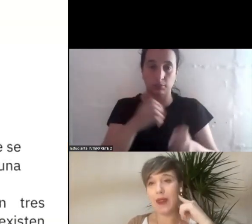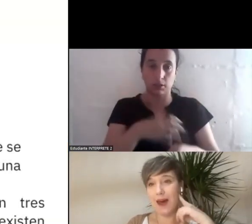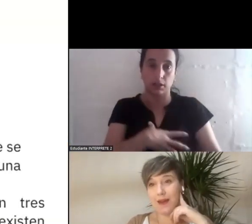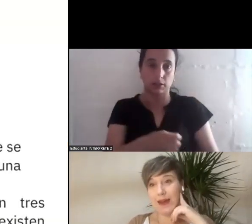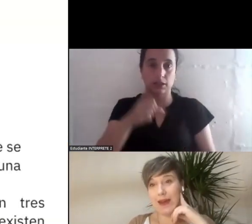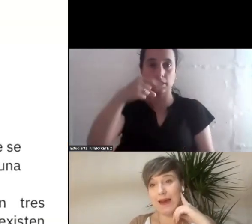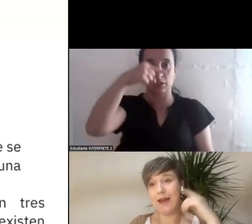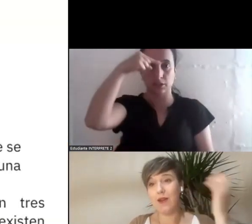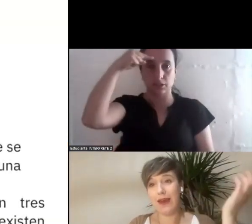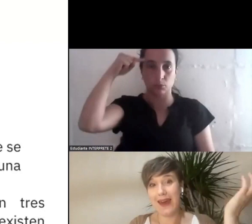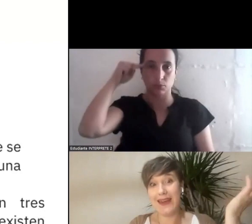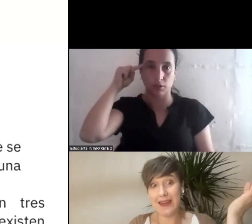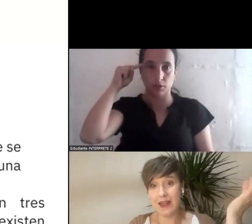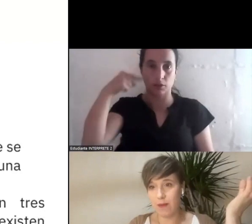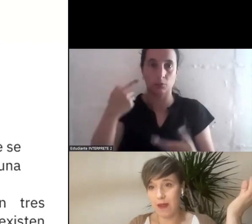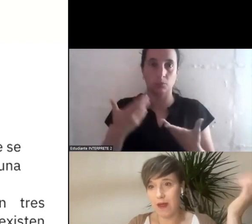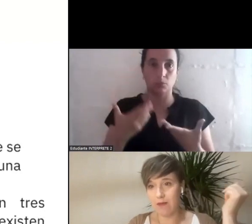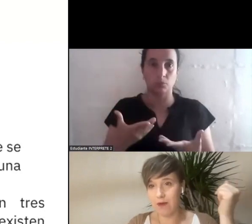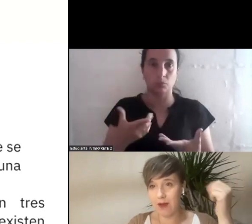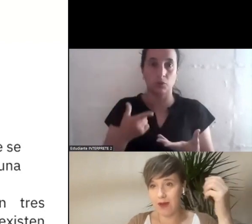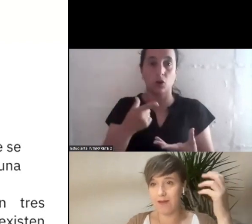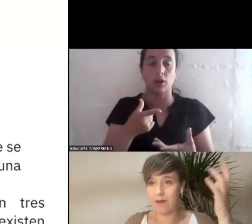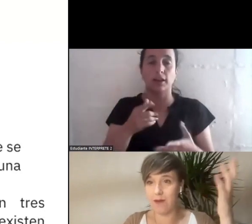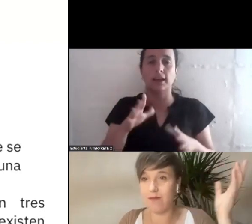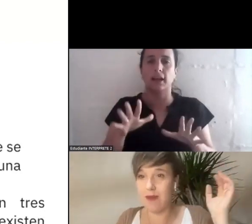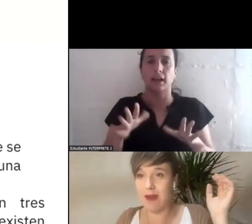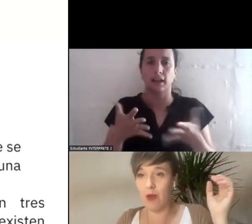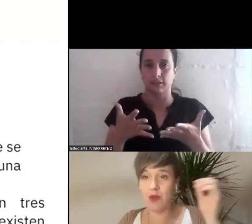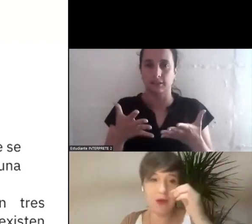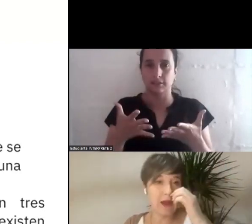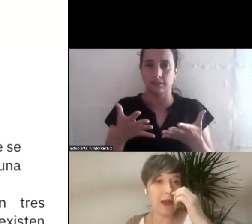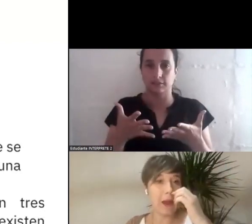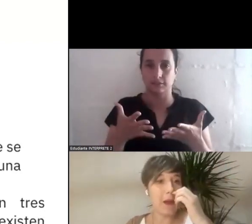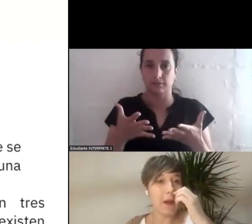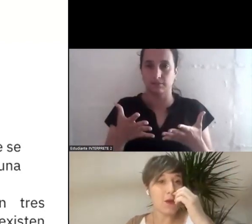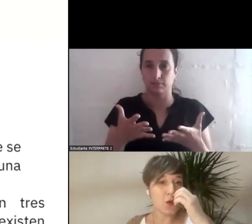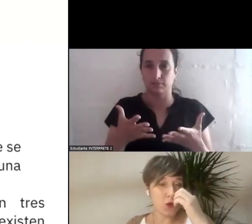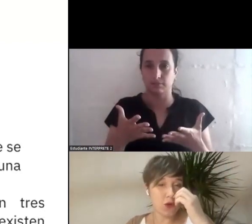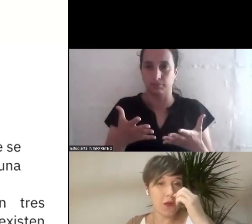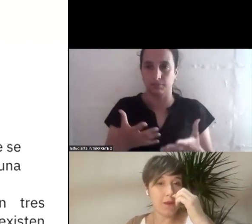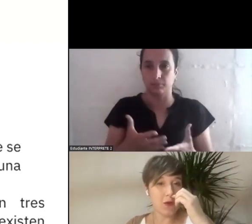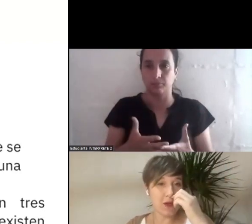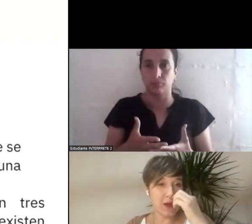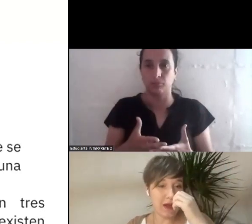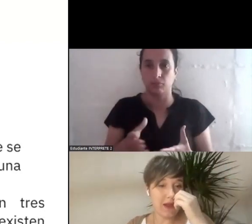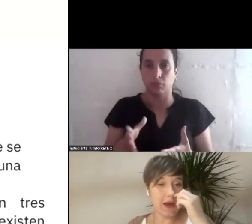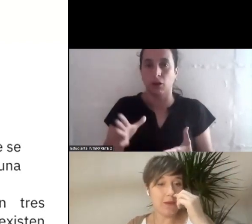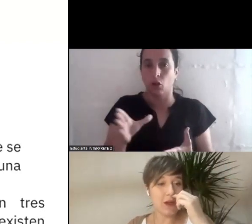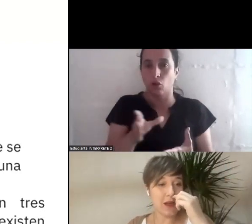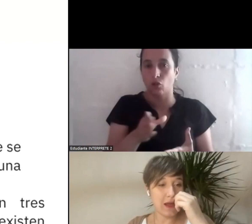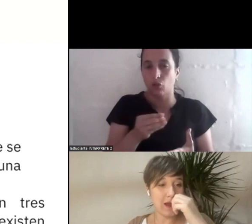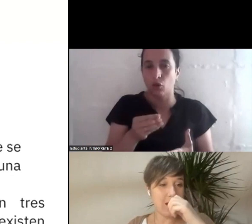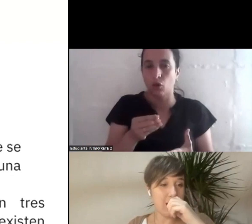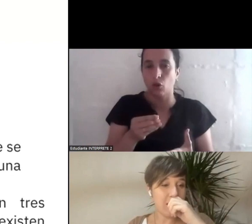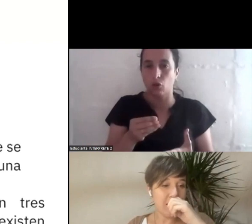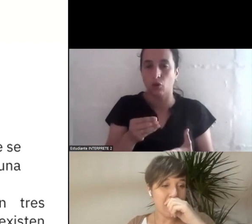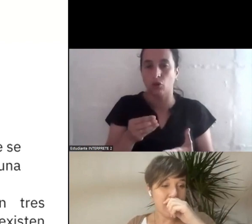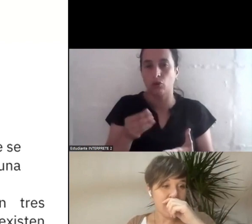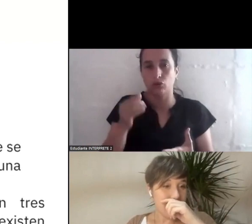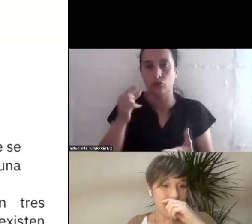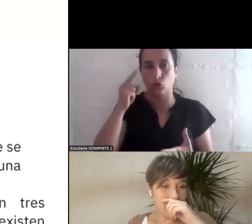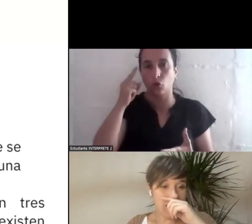Vamos a comenzar hablando de qué es el síndrome de Down, ¿no? Que a todos conocemos, digamos,